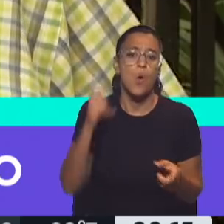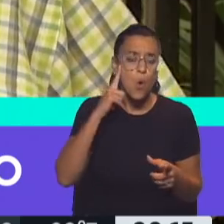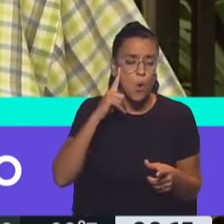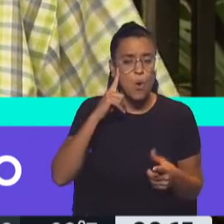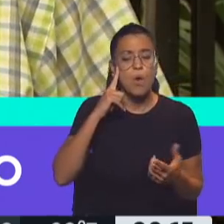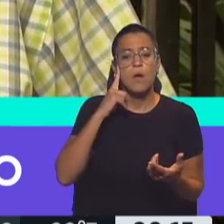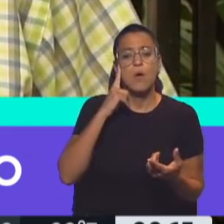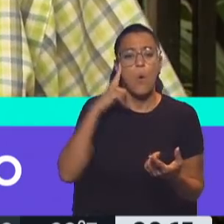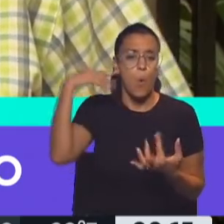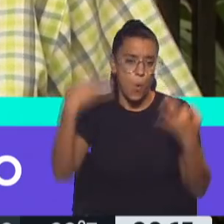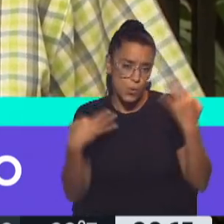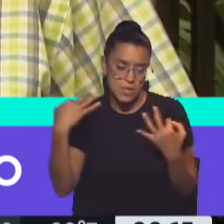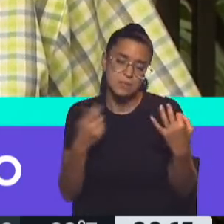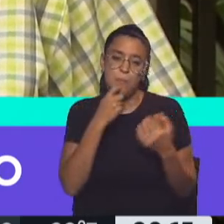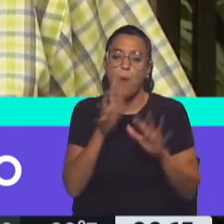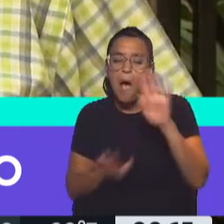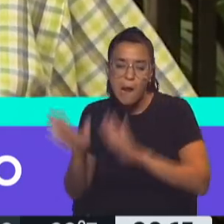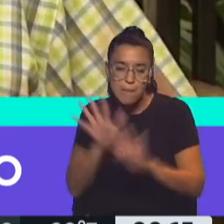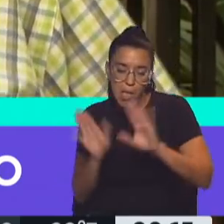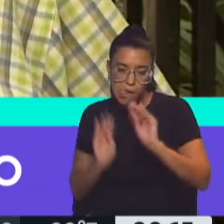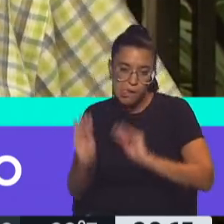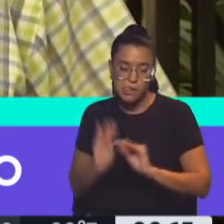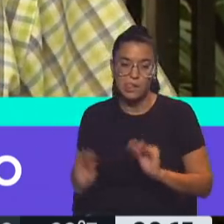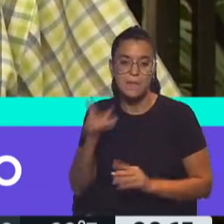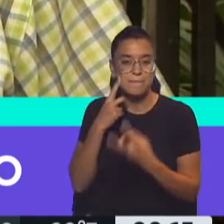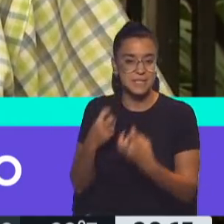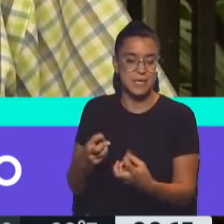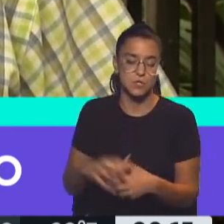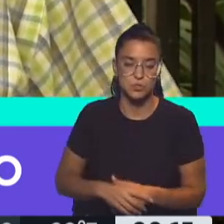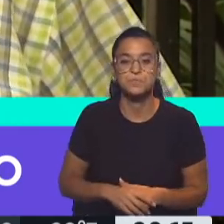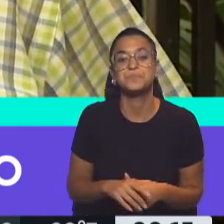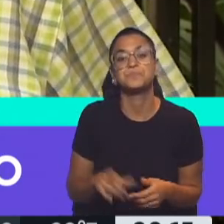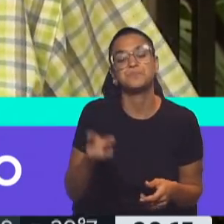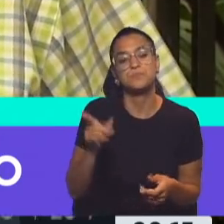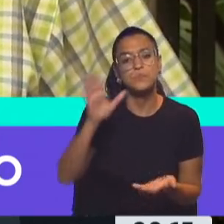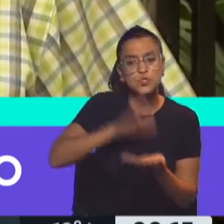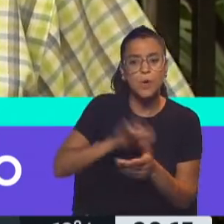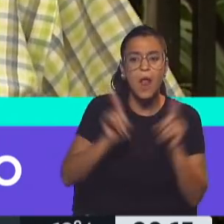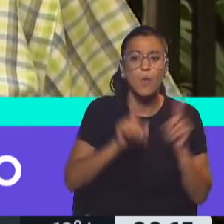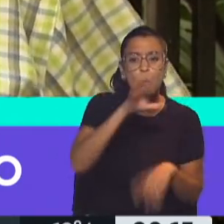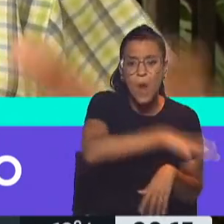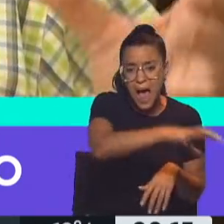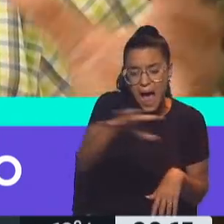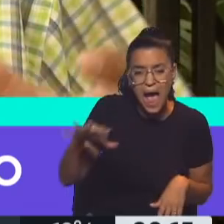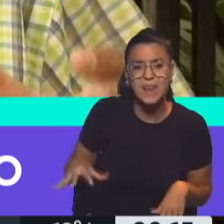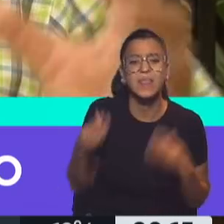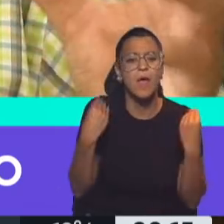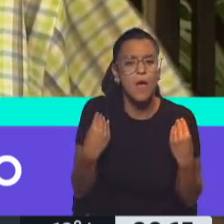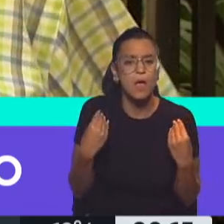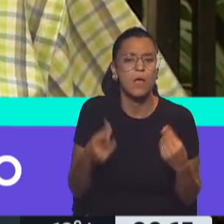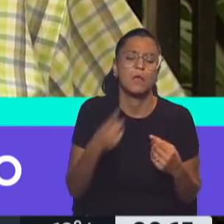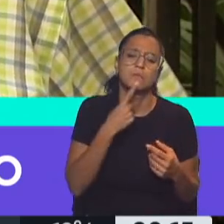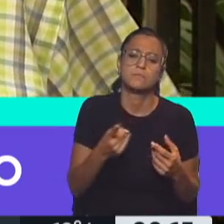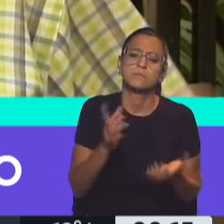armado de causas en el caso concreto de algunas áreas tenía que ver con el